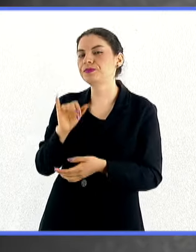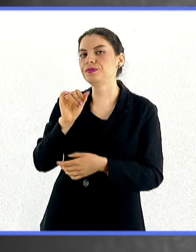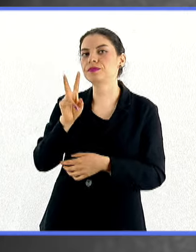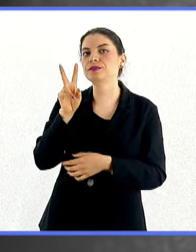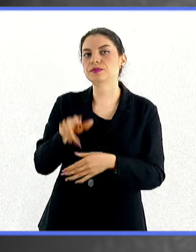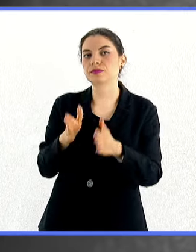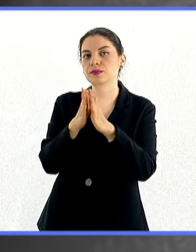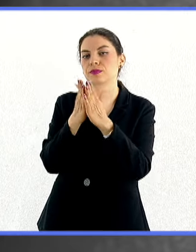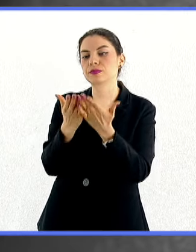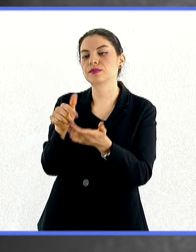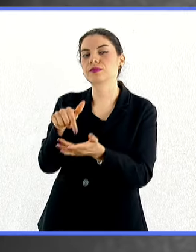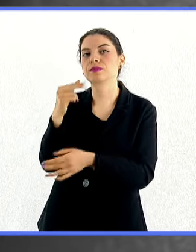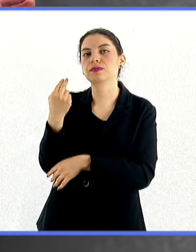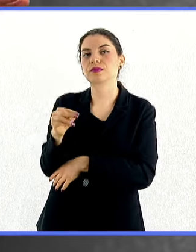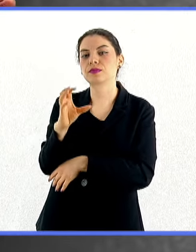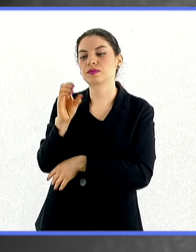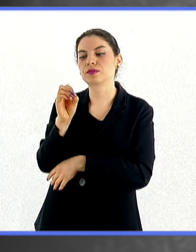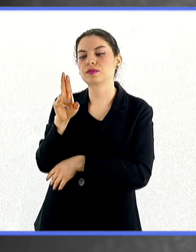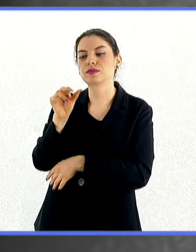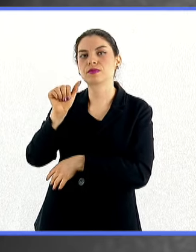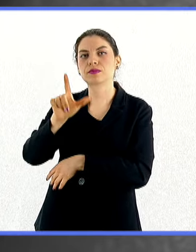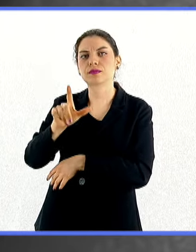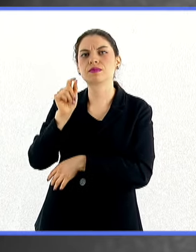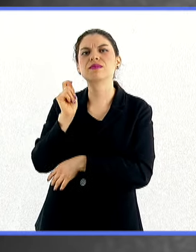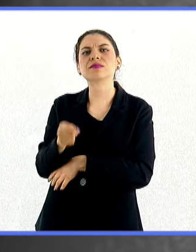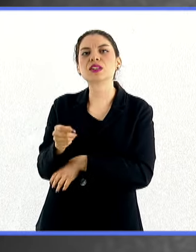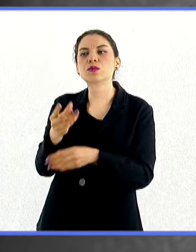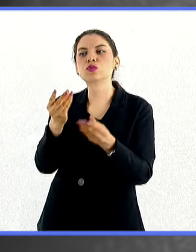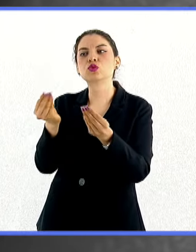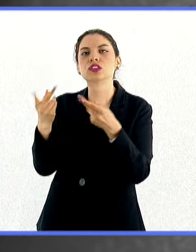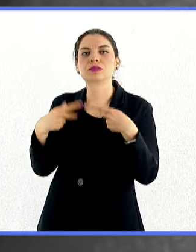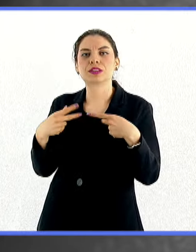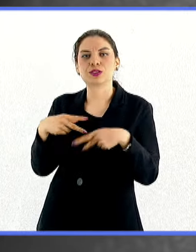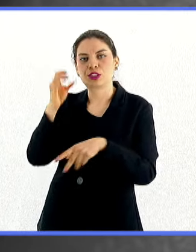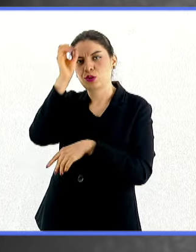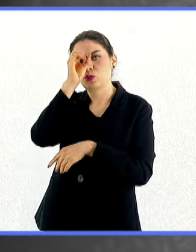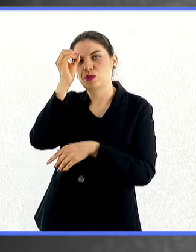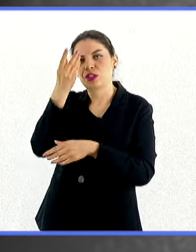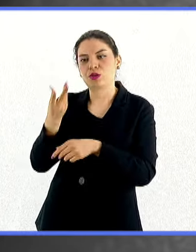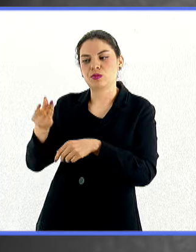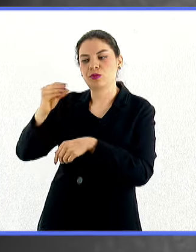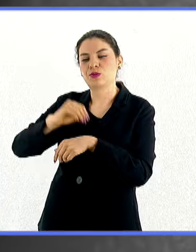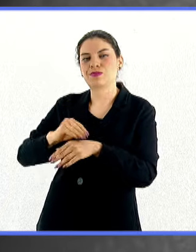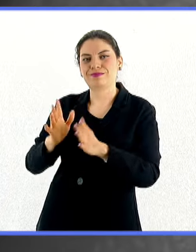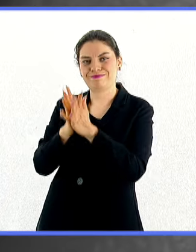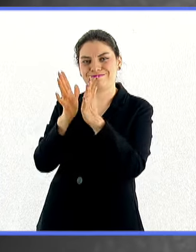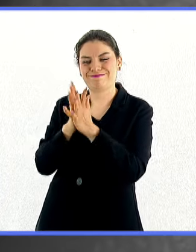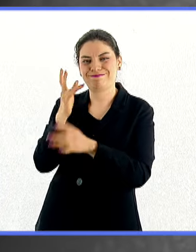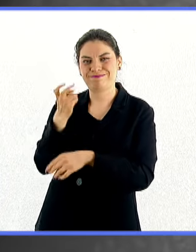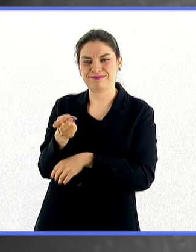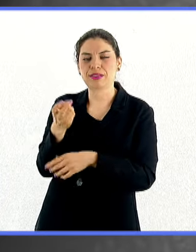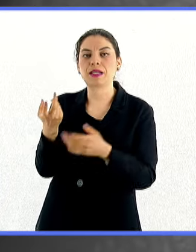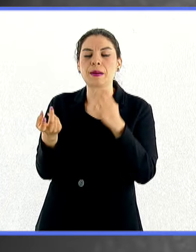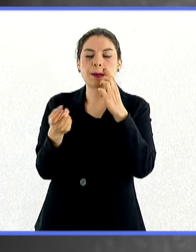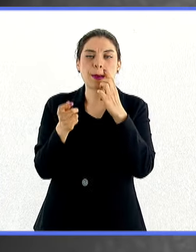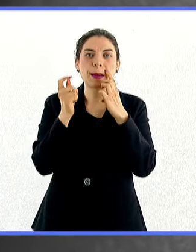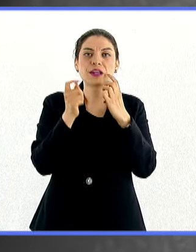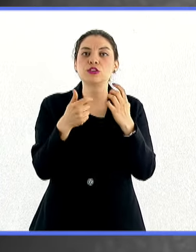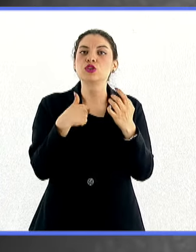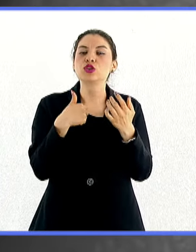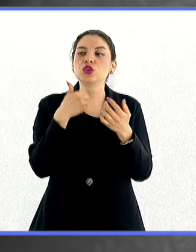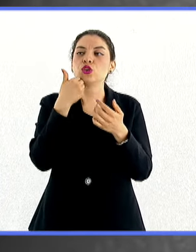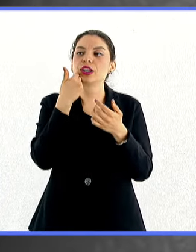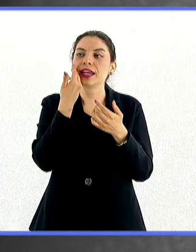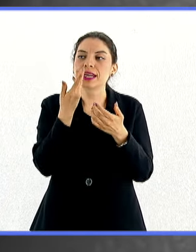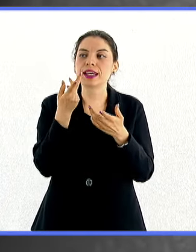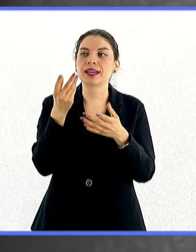es un libro coral, hay muchas voces de especialistas. Yo no me considero especialista y yo traté de conectarlos a todos